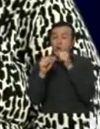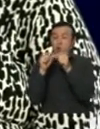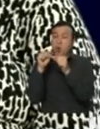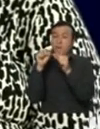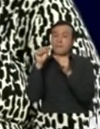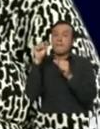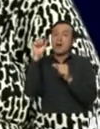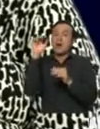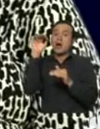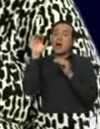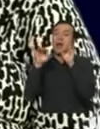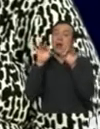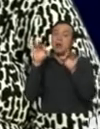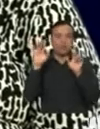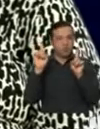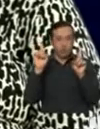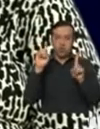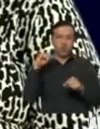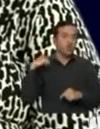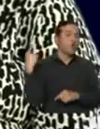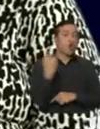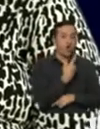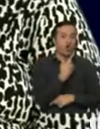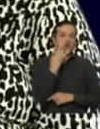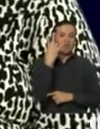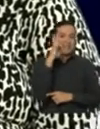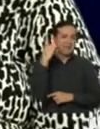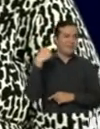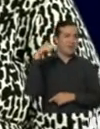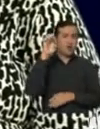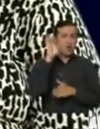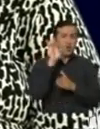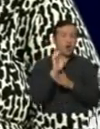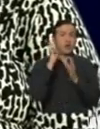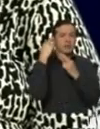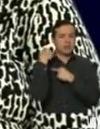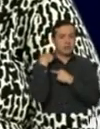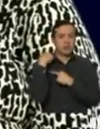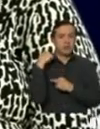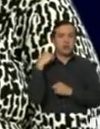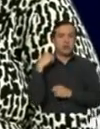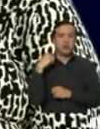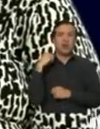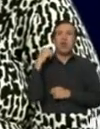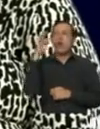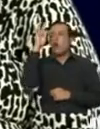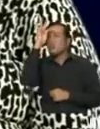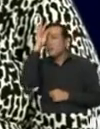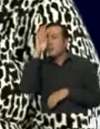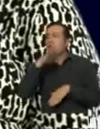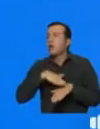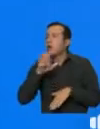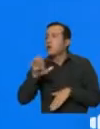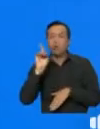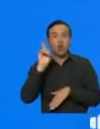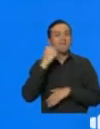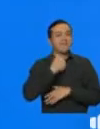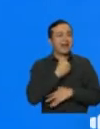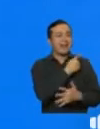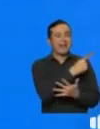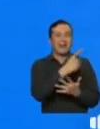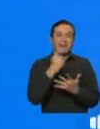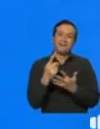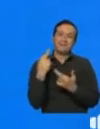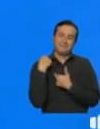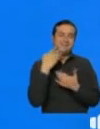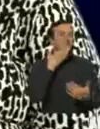y depende de los 17 millones de ecuatorianos, no depende de la red de servicios de salud. Muchas gracias, doctora Watson,